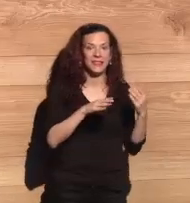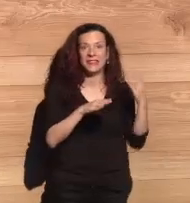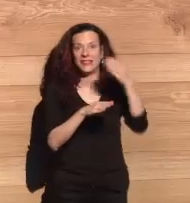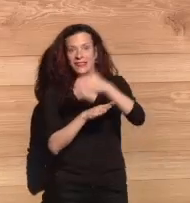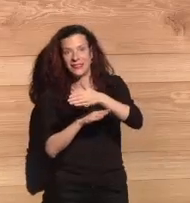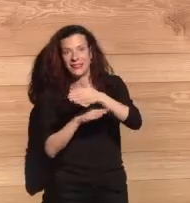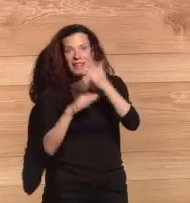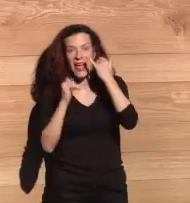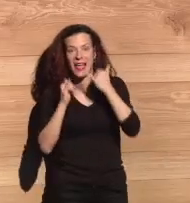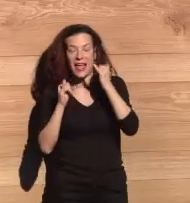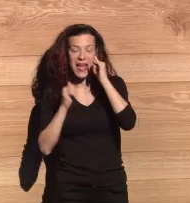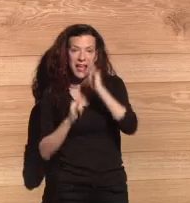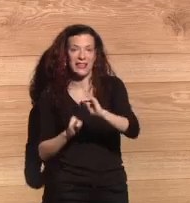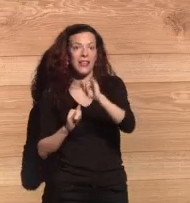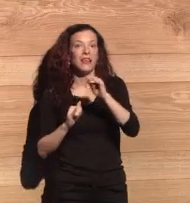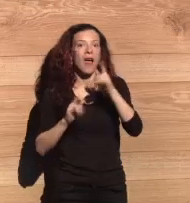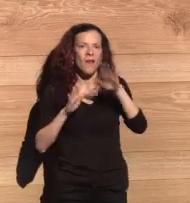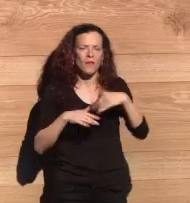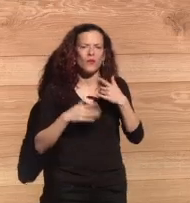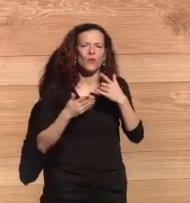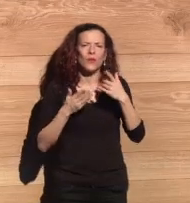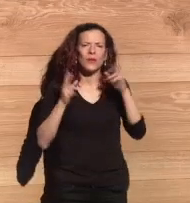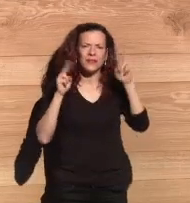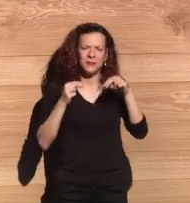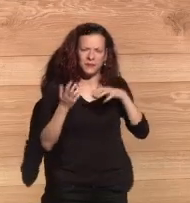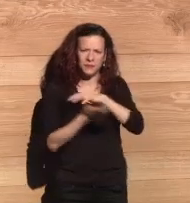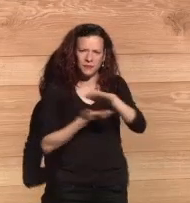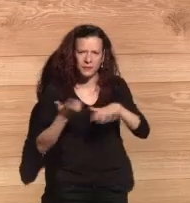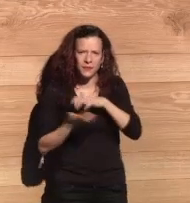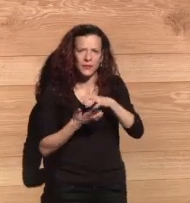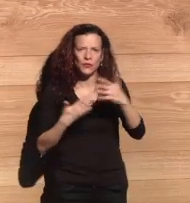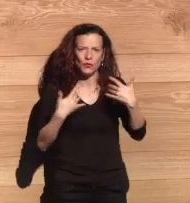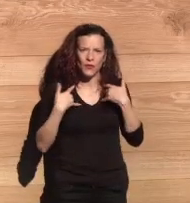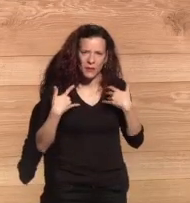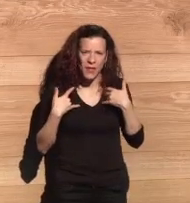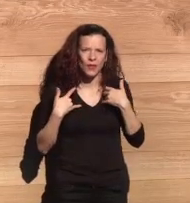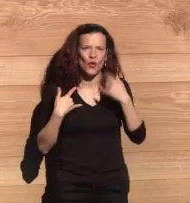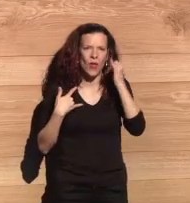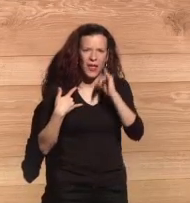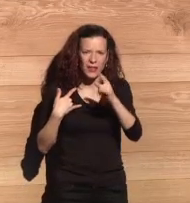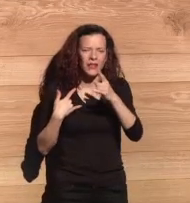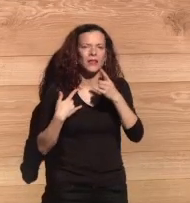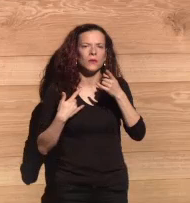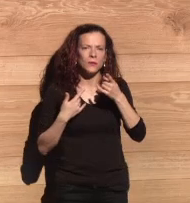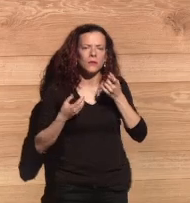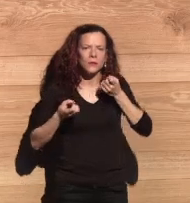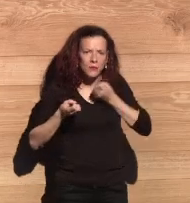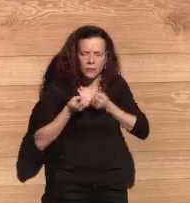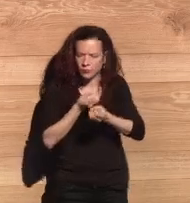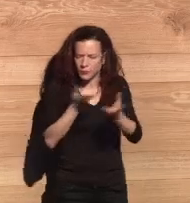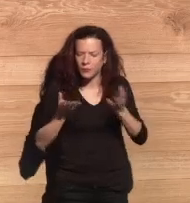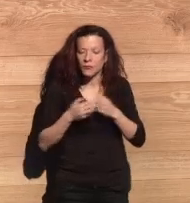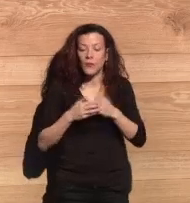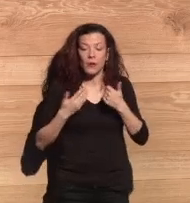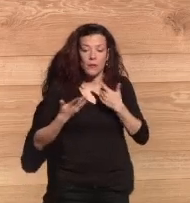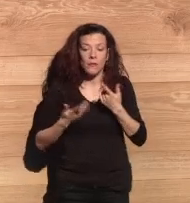retransmitir a tus medios y al mundo, ¿no?, toda la parte del desastre y el sufrimiento que hubo en Haití. No me extraña que os haga plantearos a